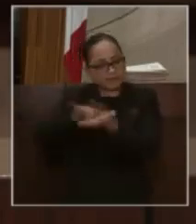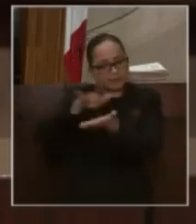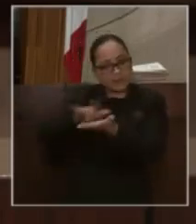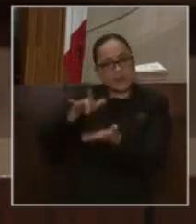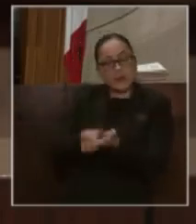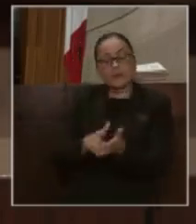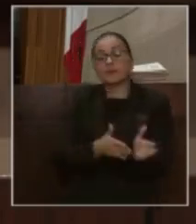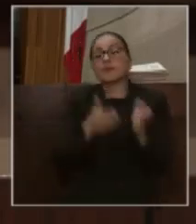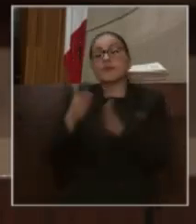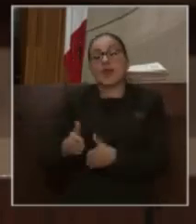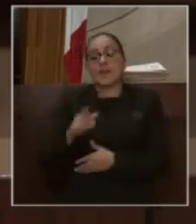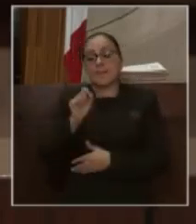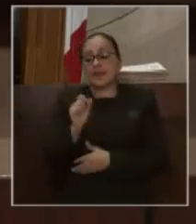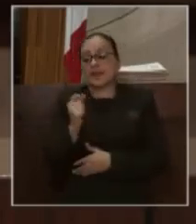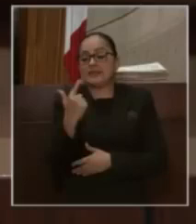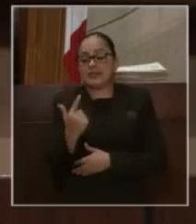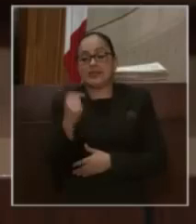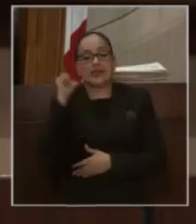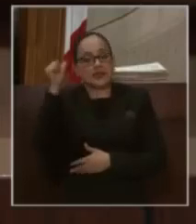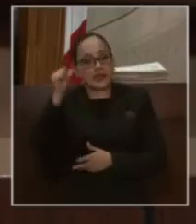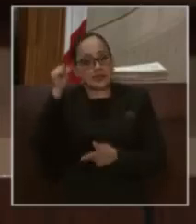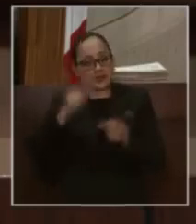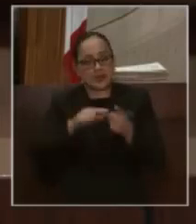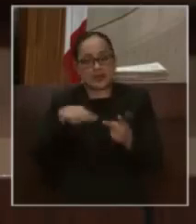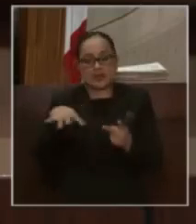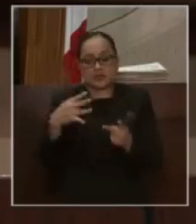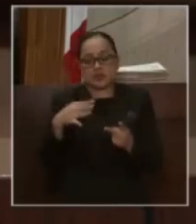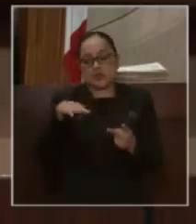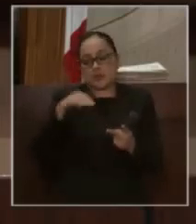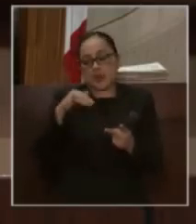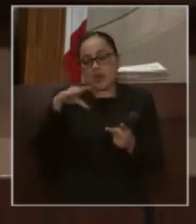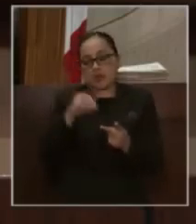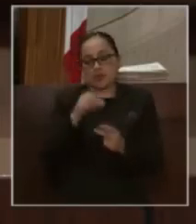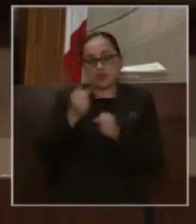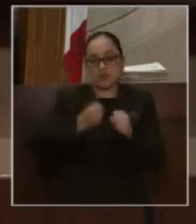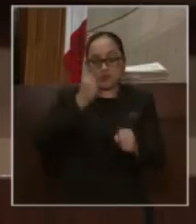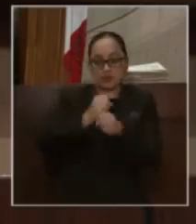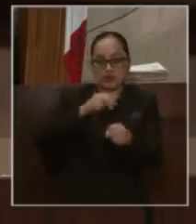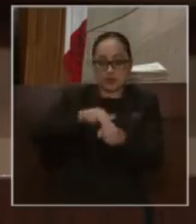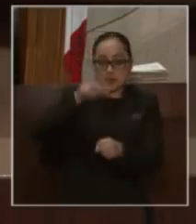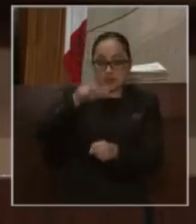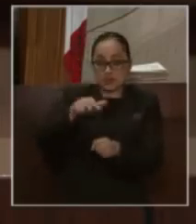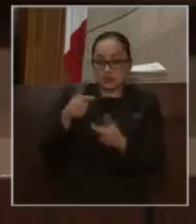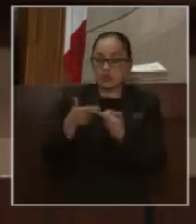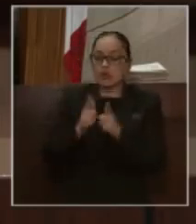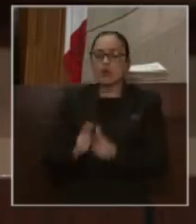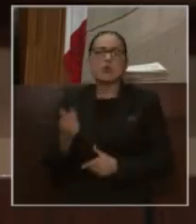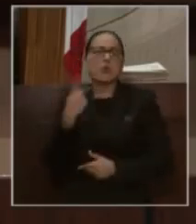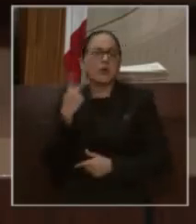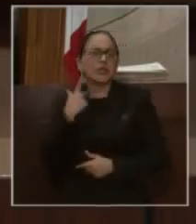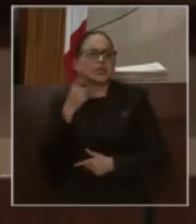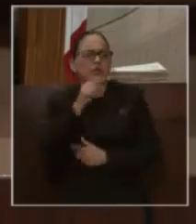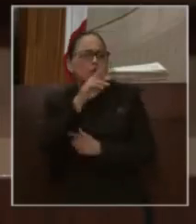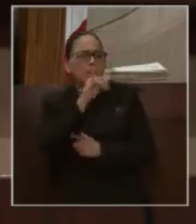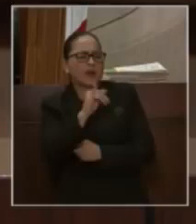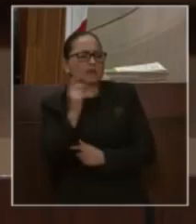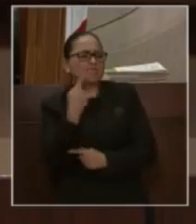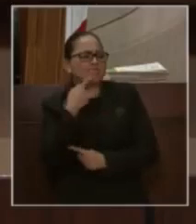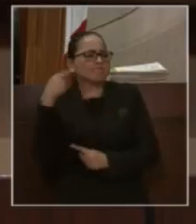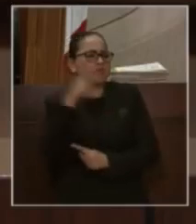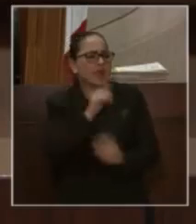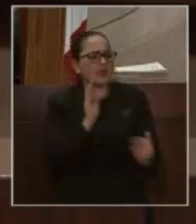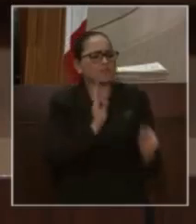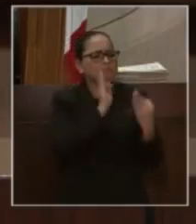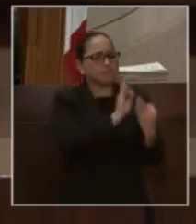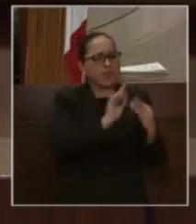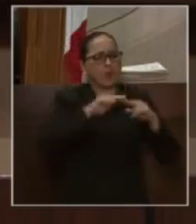de abril y 14 de mayo de 2018, el PRI se quejó ante la Unidad Técnica